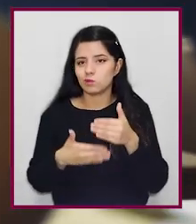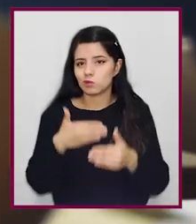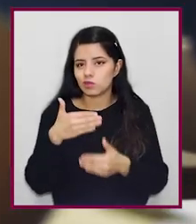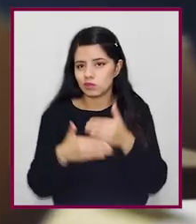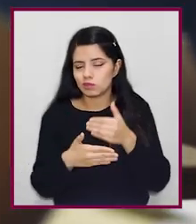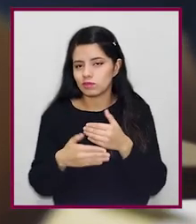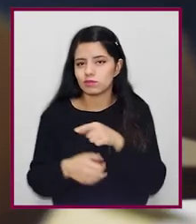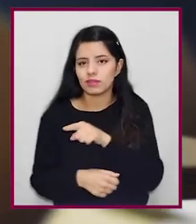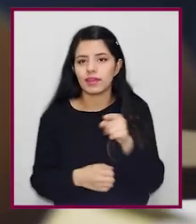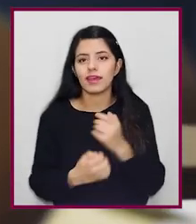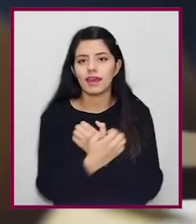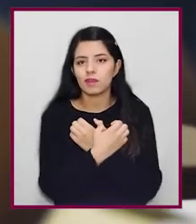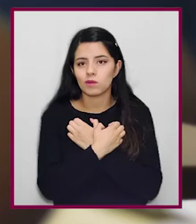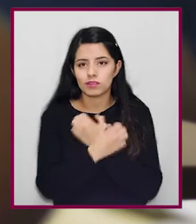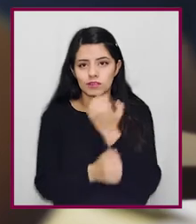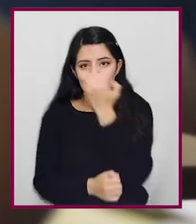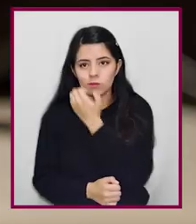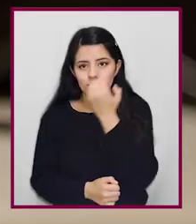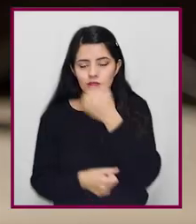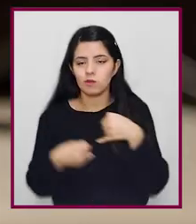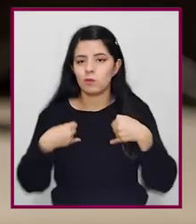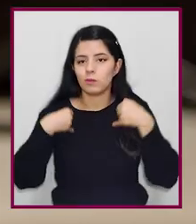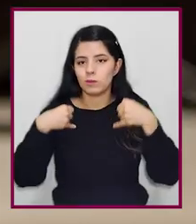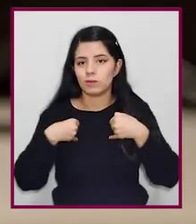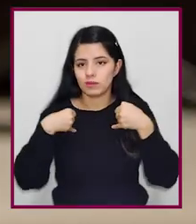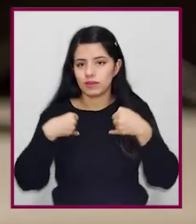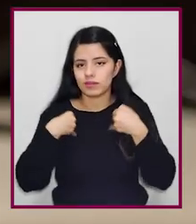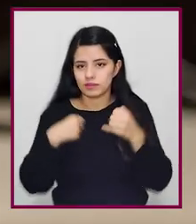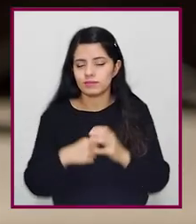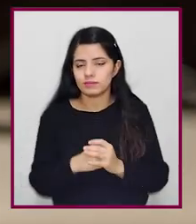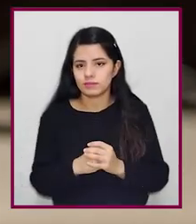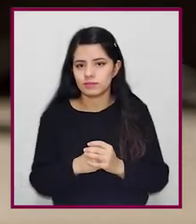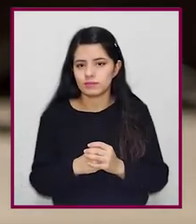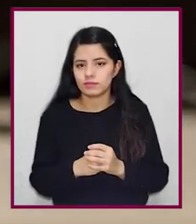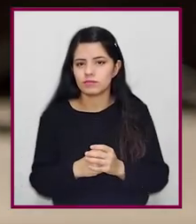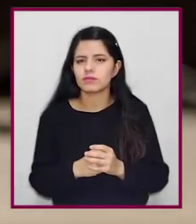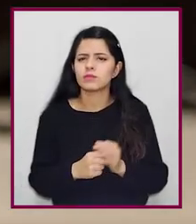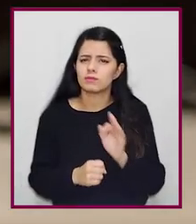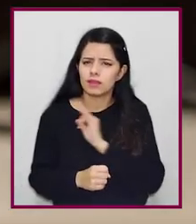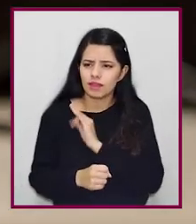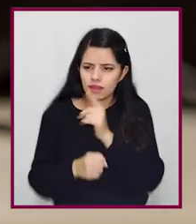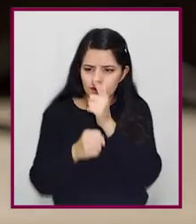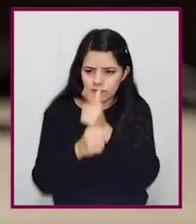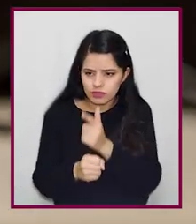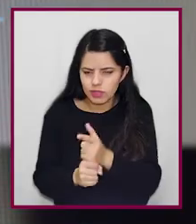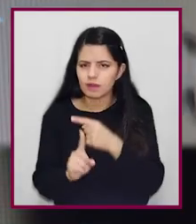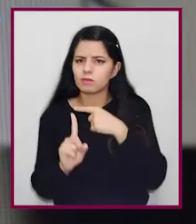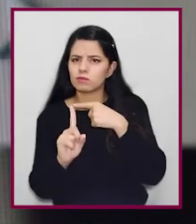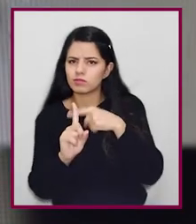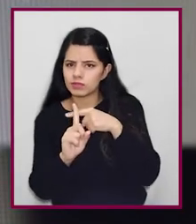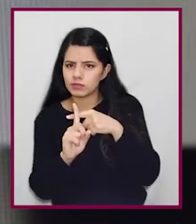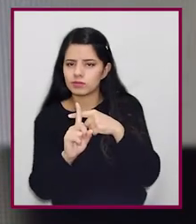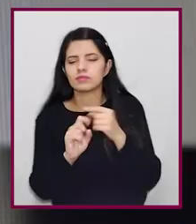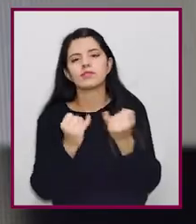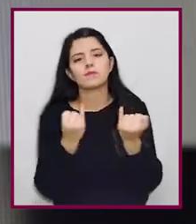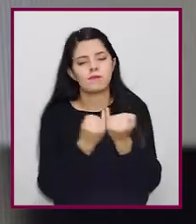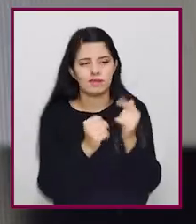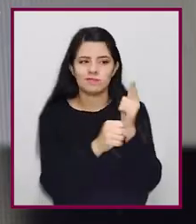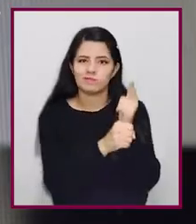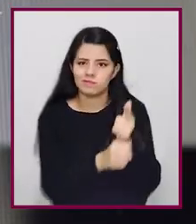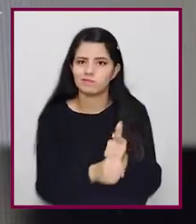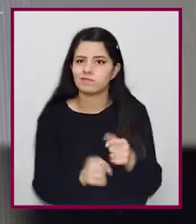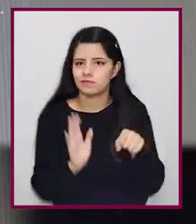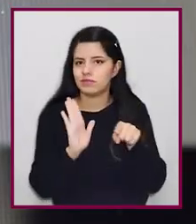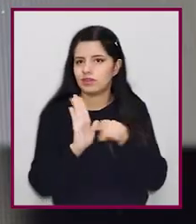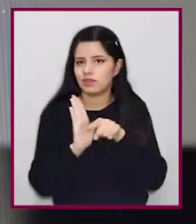educación de los jóvenes. Y yo creo que podríamos identificar efectos positivos y algunos negativos también. Entre los